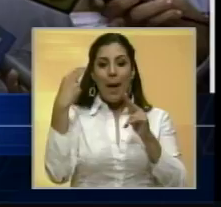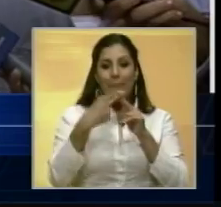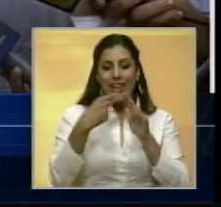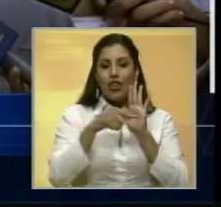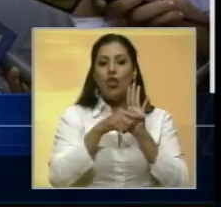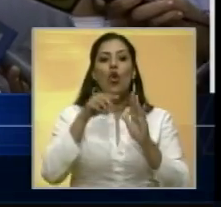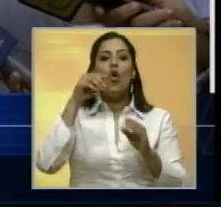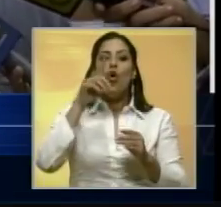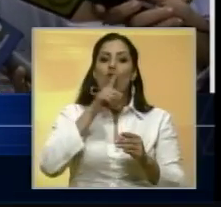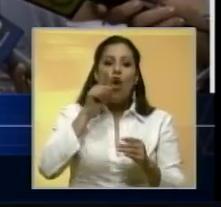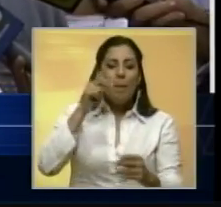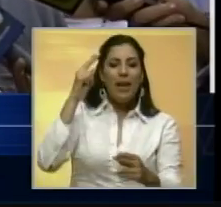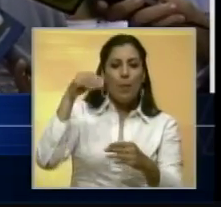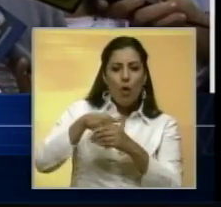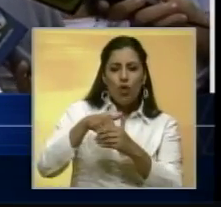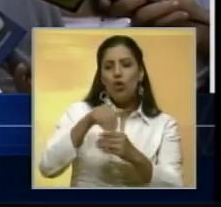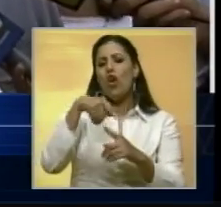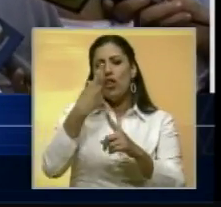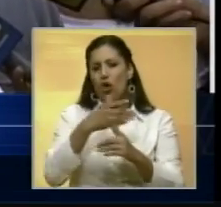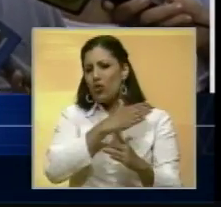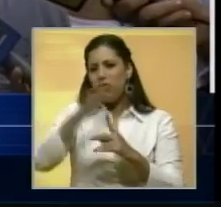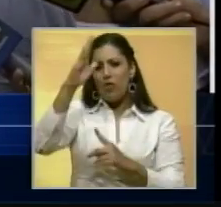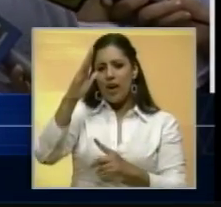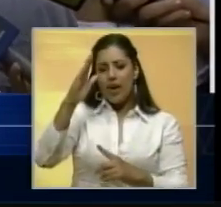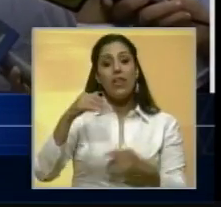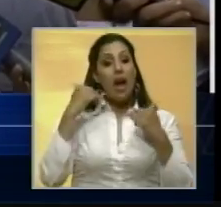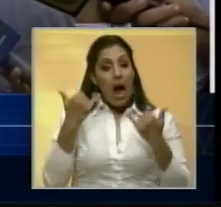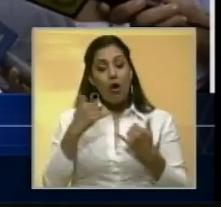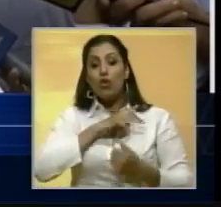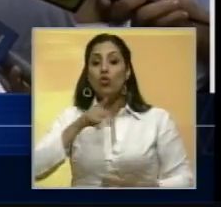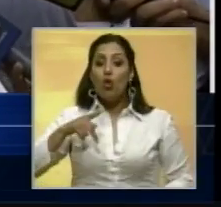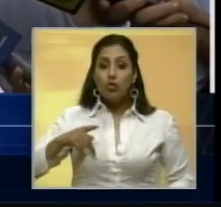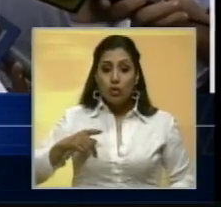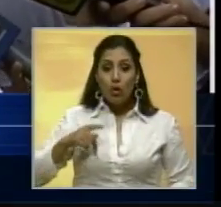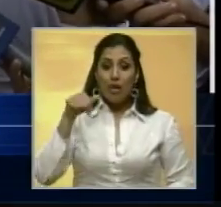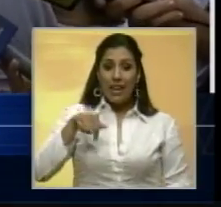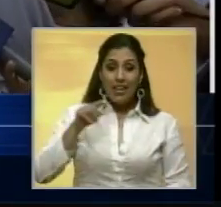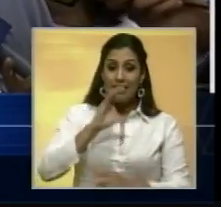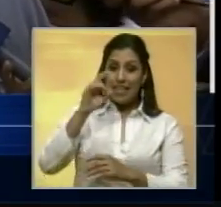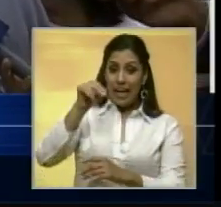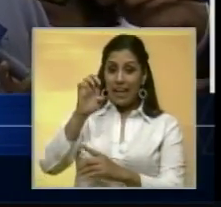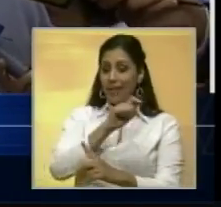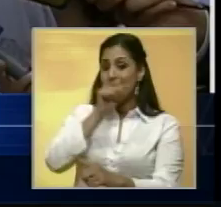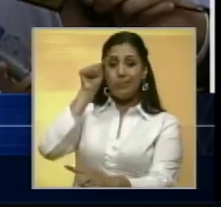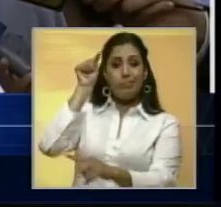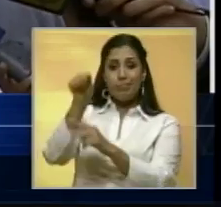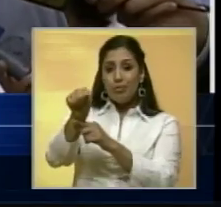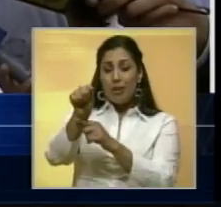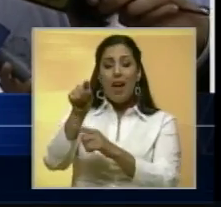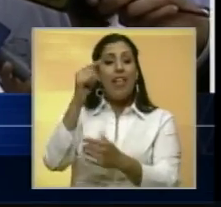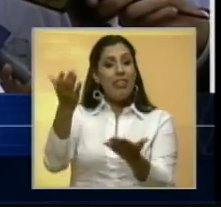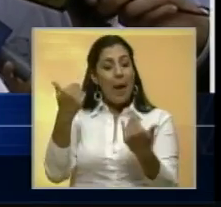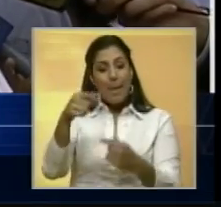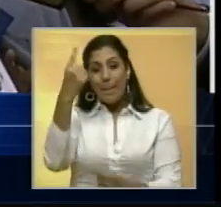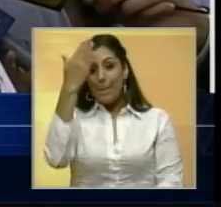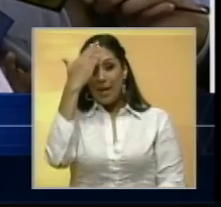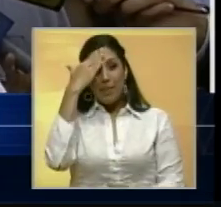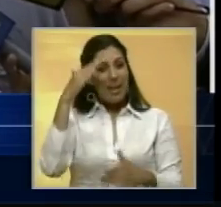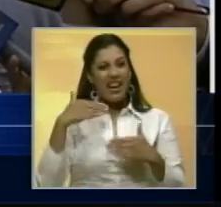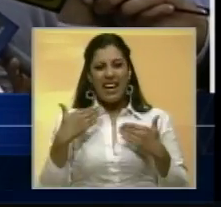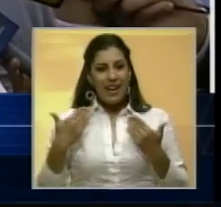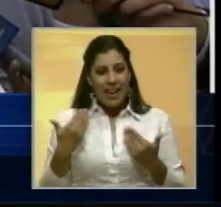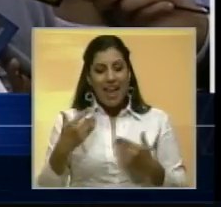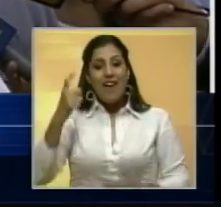Su nombre es referendo y su apellido es revocatorio. Por eso estamos exigiéndole al Consejo Nacional Electoral, en primer